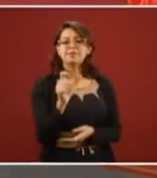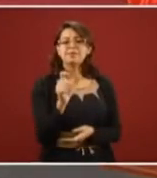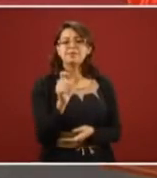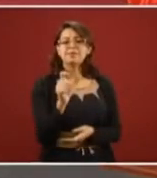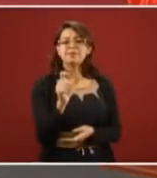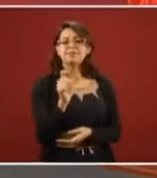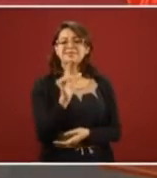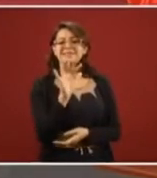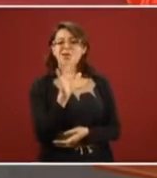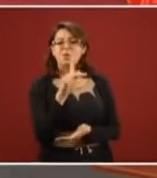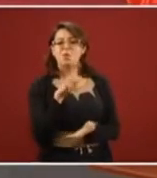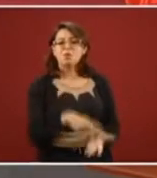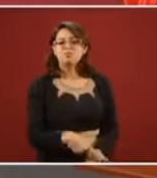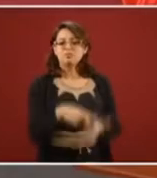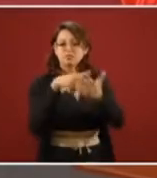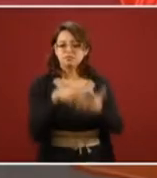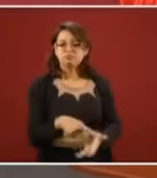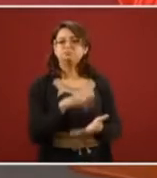héctor díaz